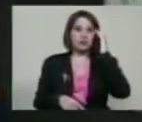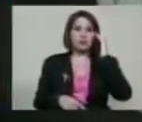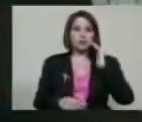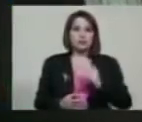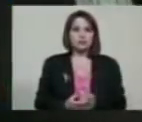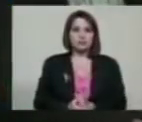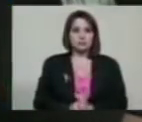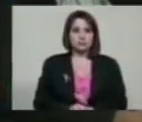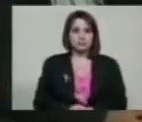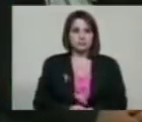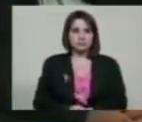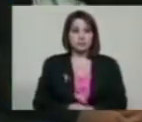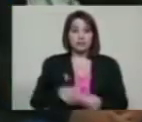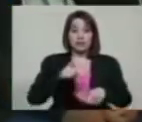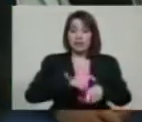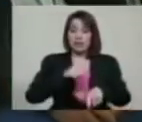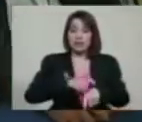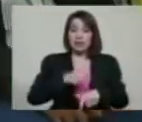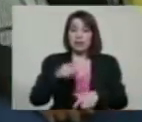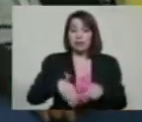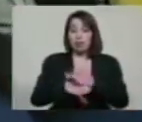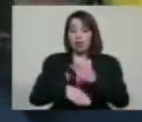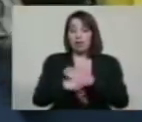Este tiempo es frío todavía en el sur.